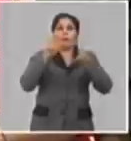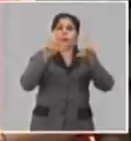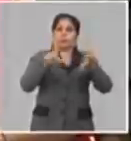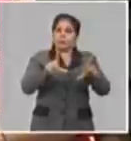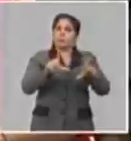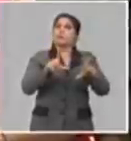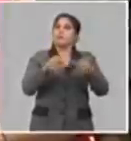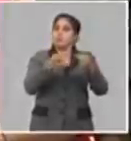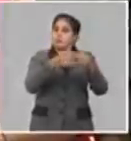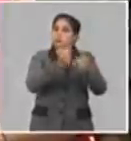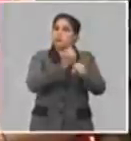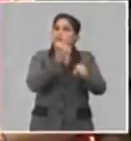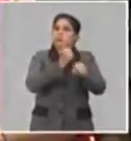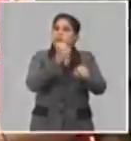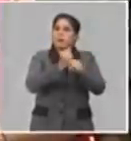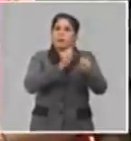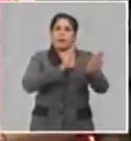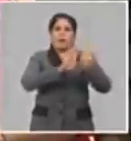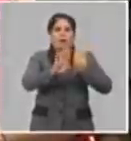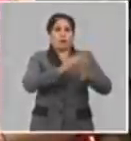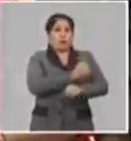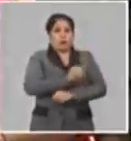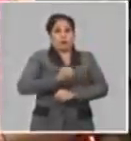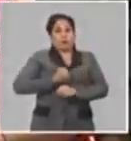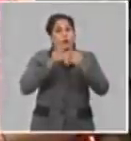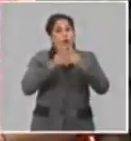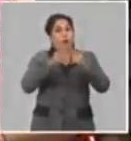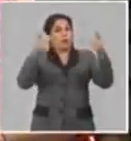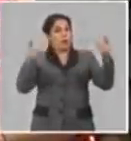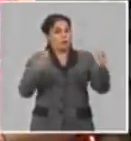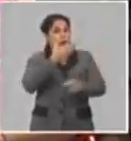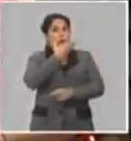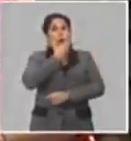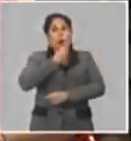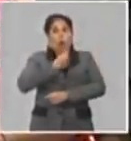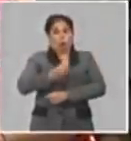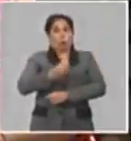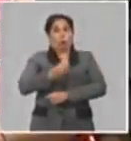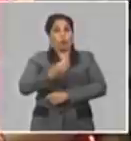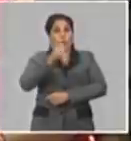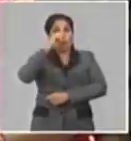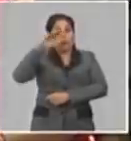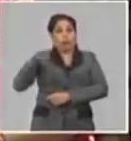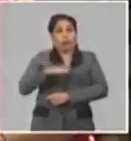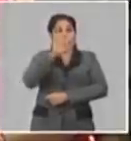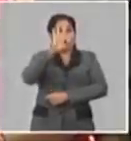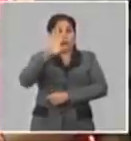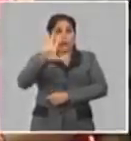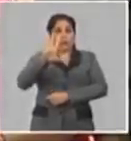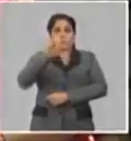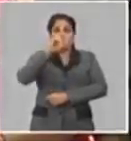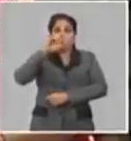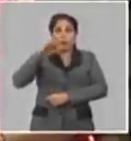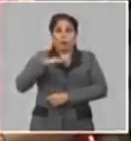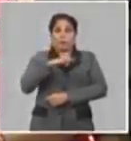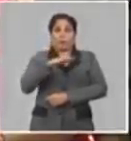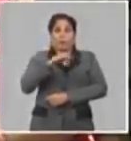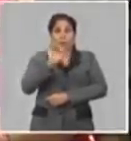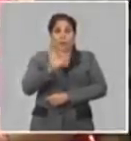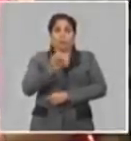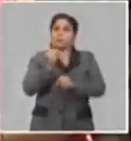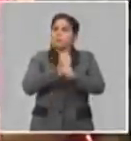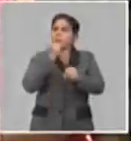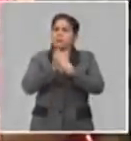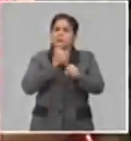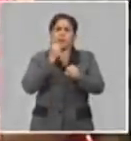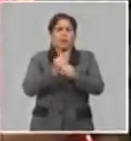de los colectivos de trabajadores, la mayoría jóvenes con menos de 35 años, la labor que ha